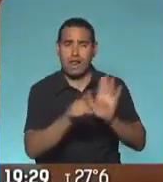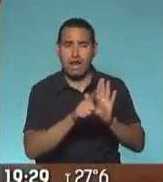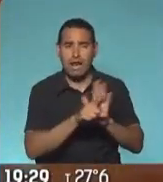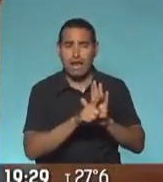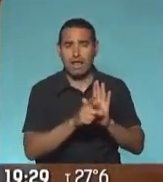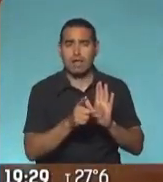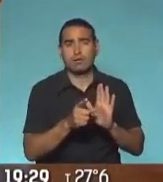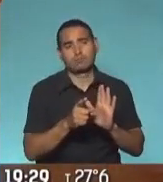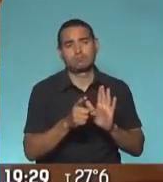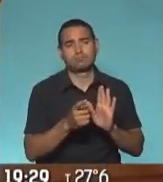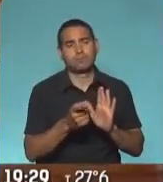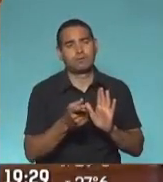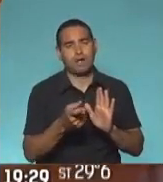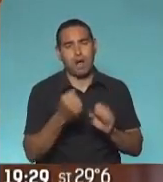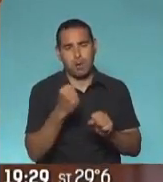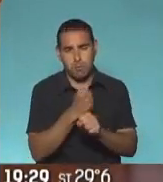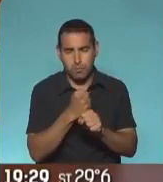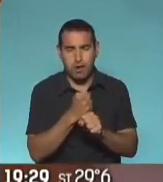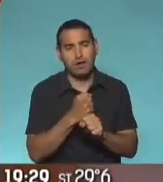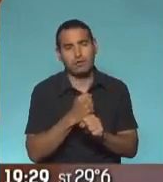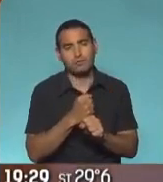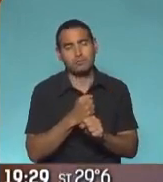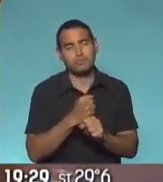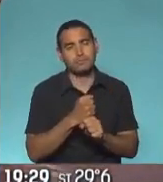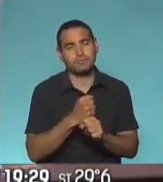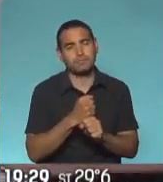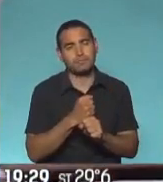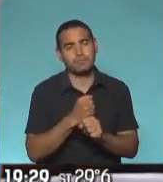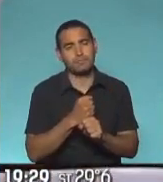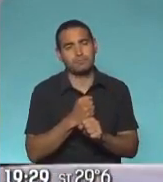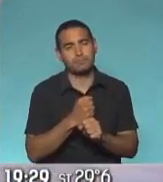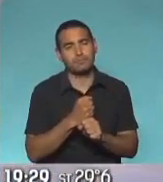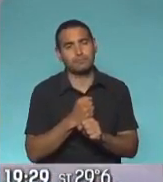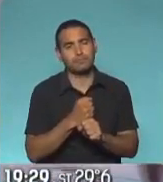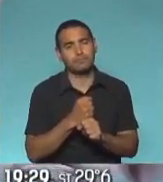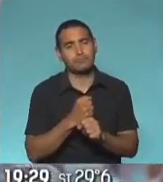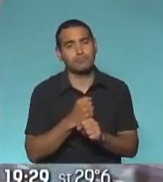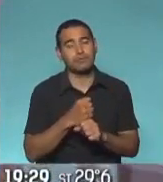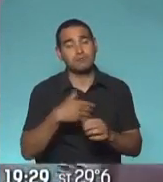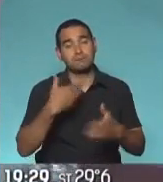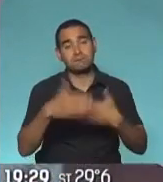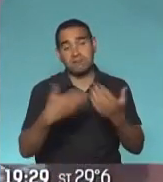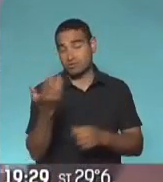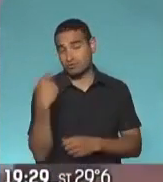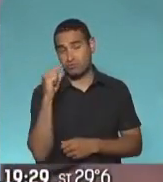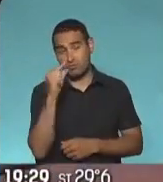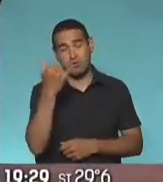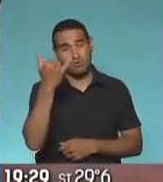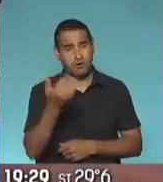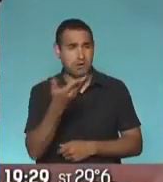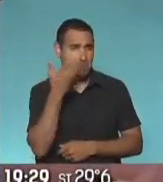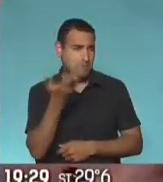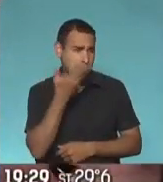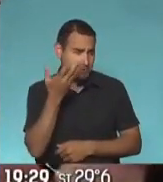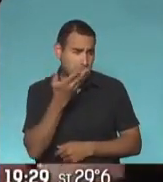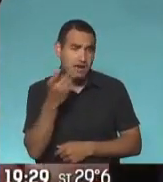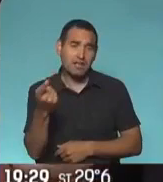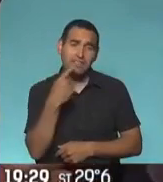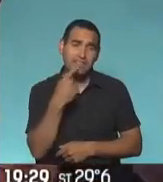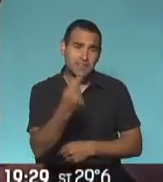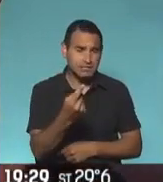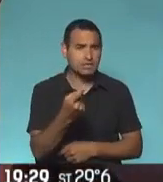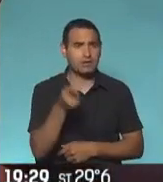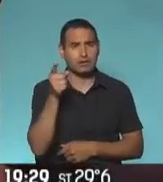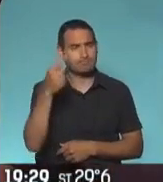para luego poder pensar en la legalización. Y finalmente hace poco hubo declaraciones que decía que